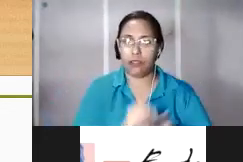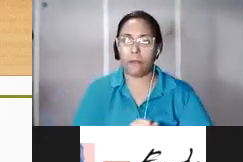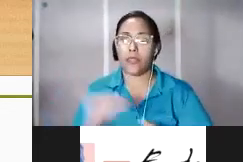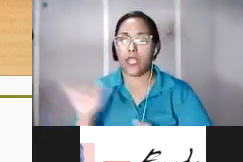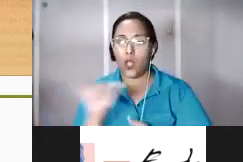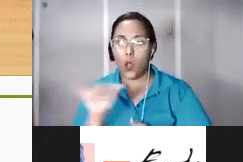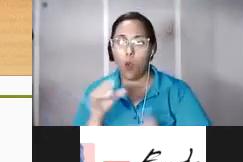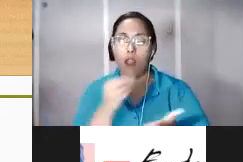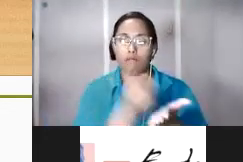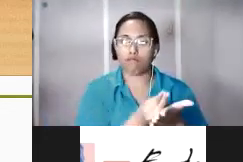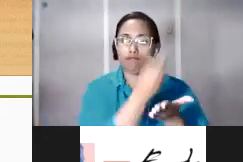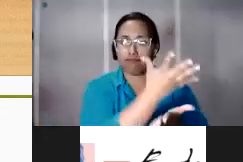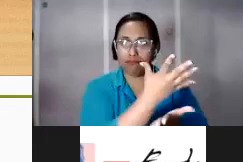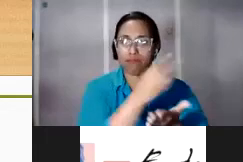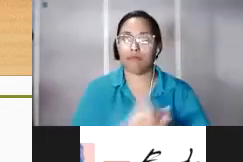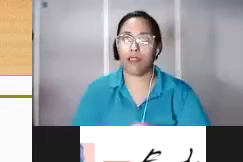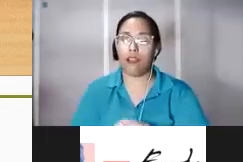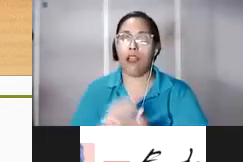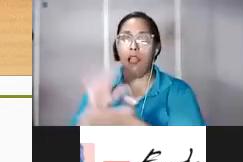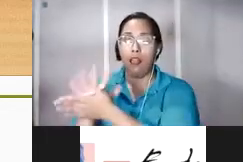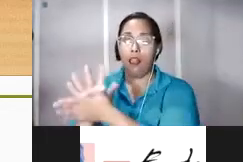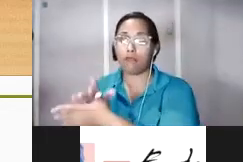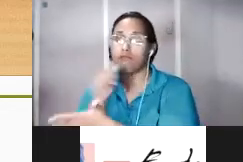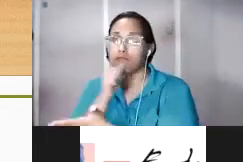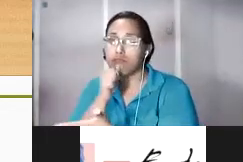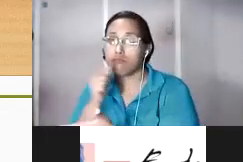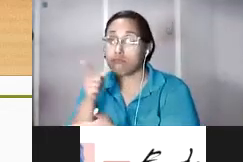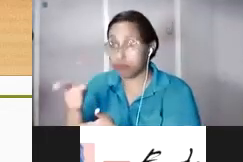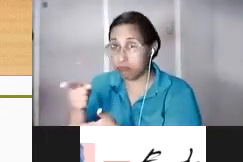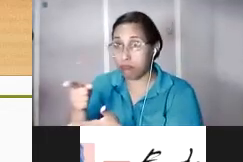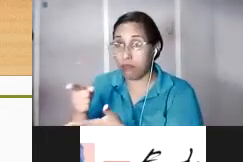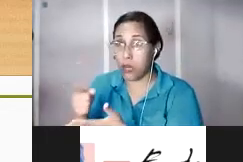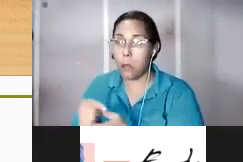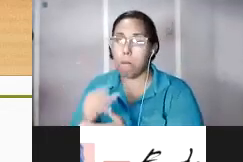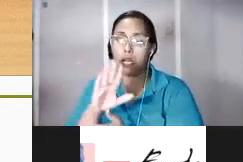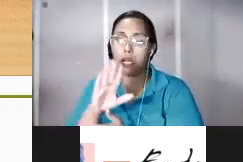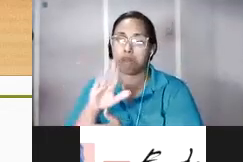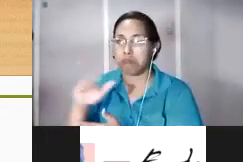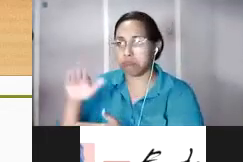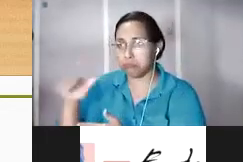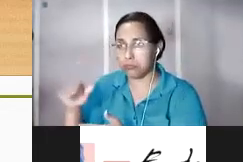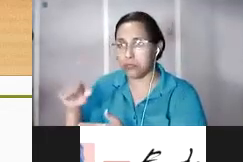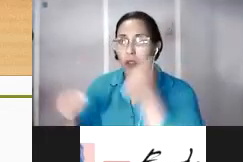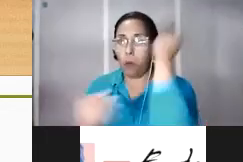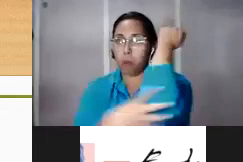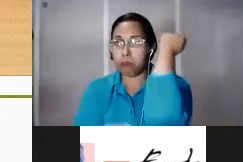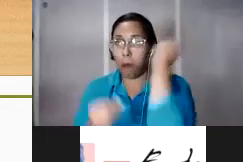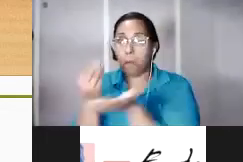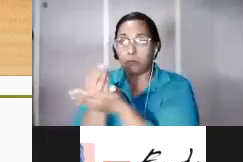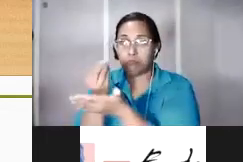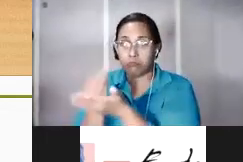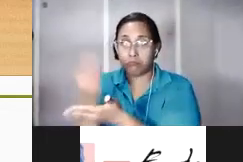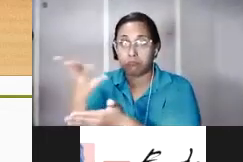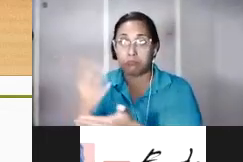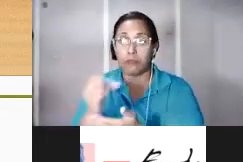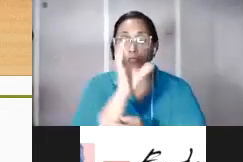tanta cantidad. Para el colegio de asilo de niñas pobres, tanta cantidad. Para la Cruz Roja,